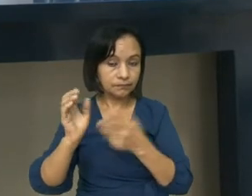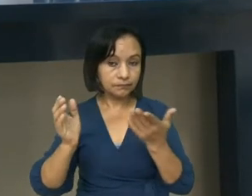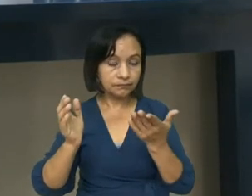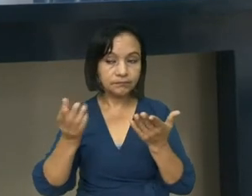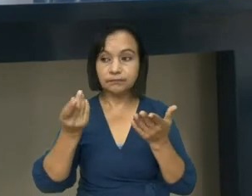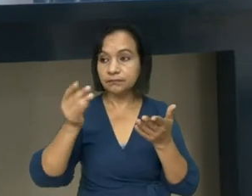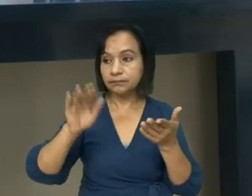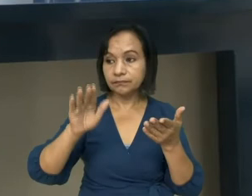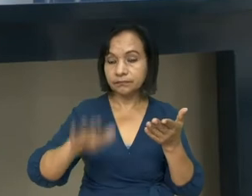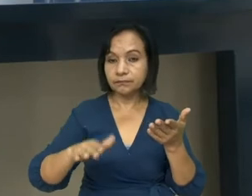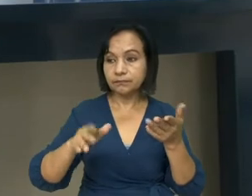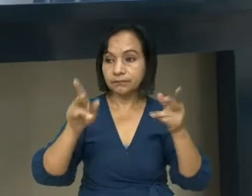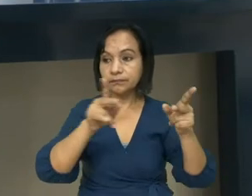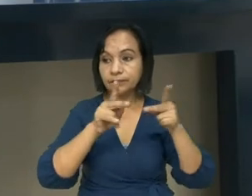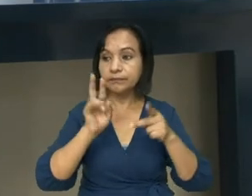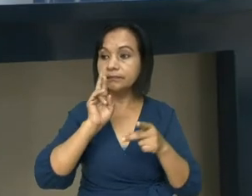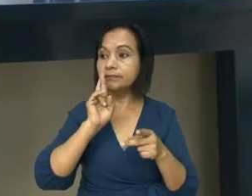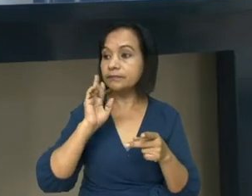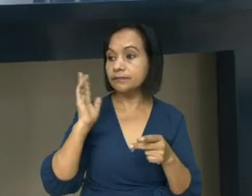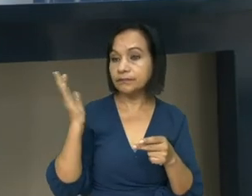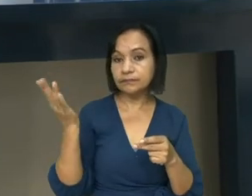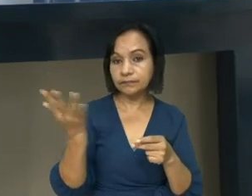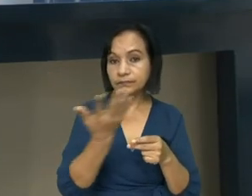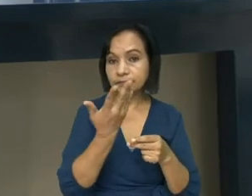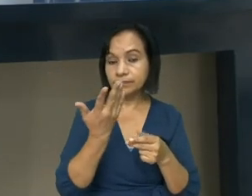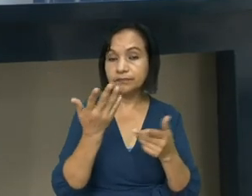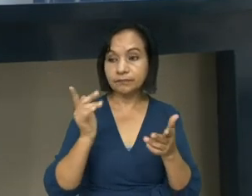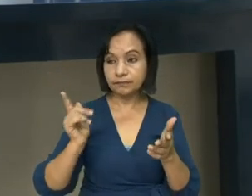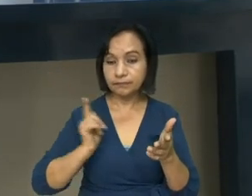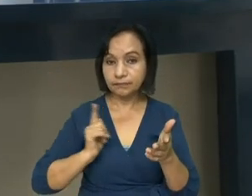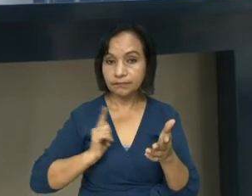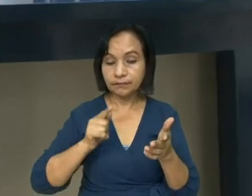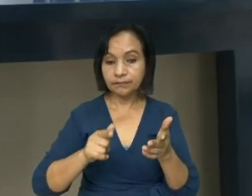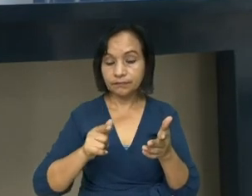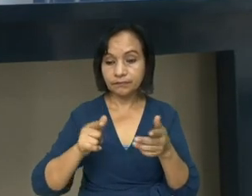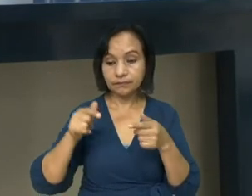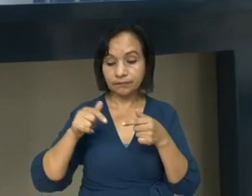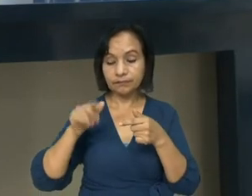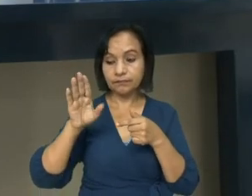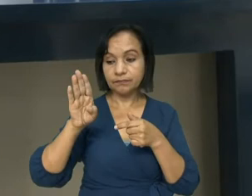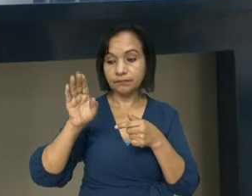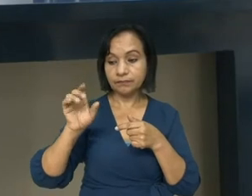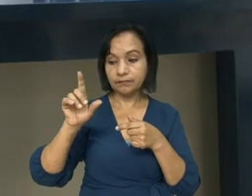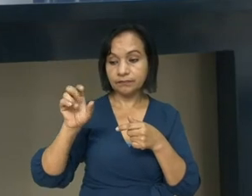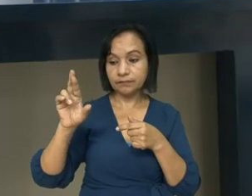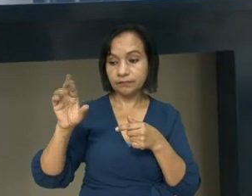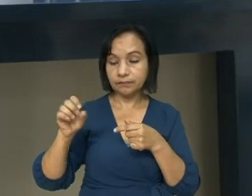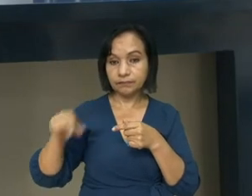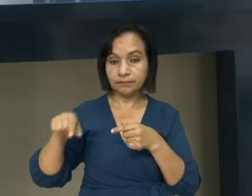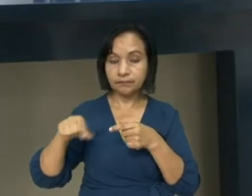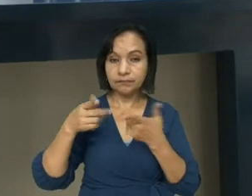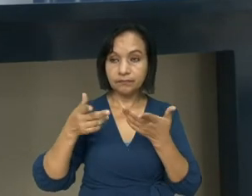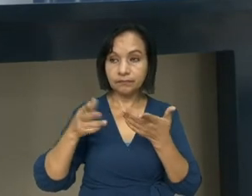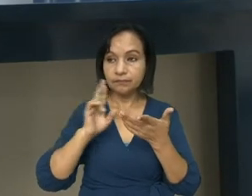estos precios porque el concesionario del restaurante, que es Bolero, tiene también en Tierra Firme en el área del Puerto Salvador Allende.